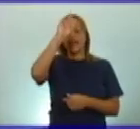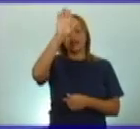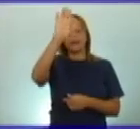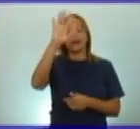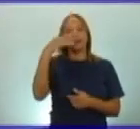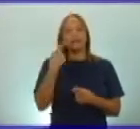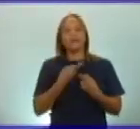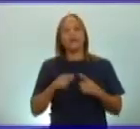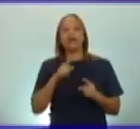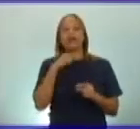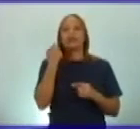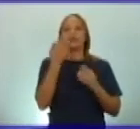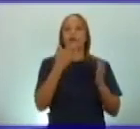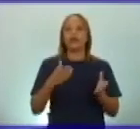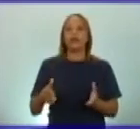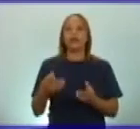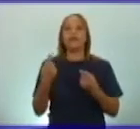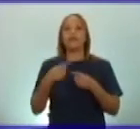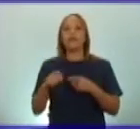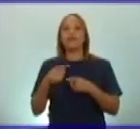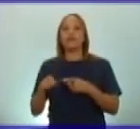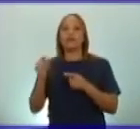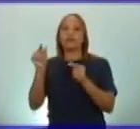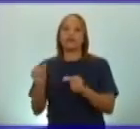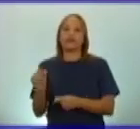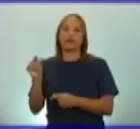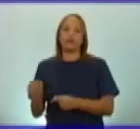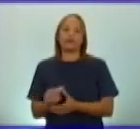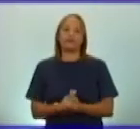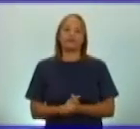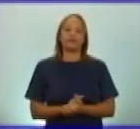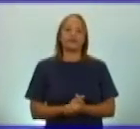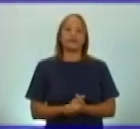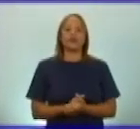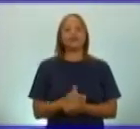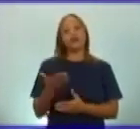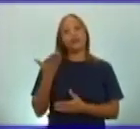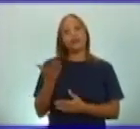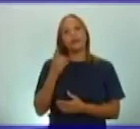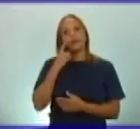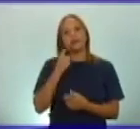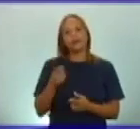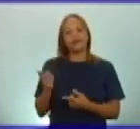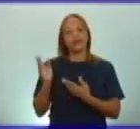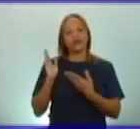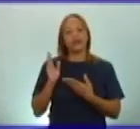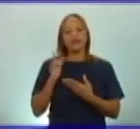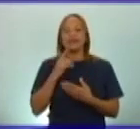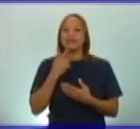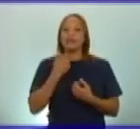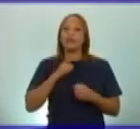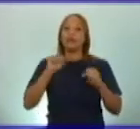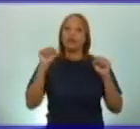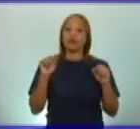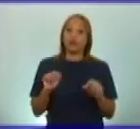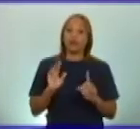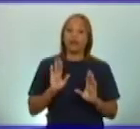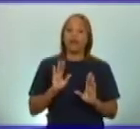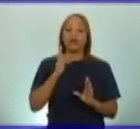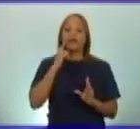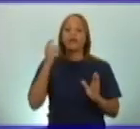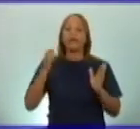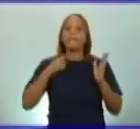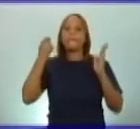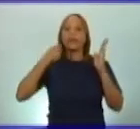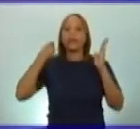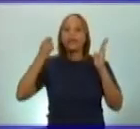la muerte indiscriminada de muchísimas personas. Muchachos, les sugiero entonces que ustedes vean, si es posible, pueden ver algunas películas que